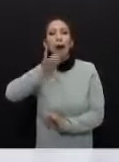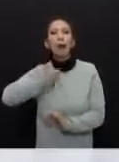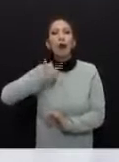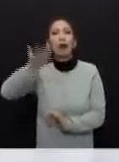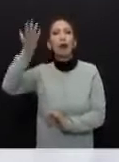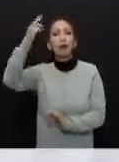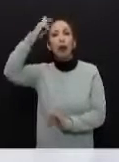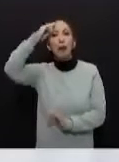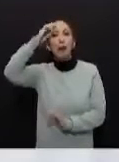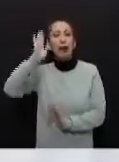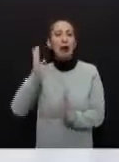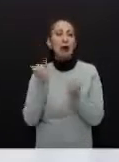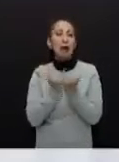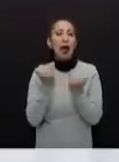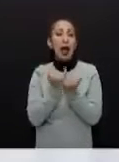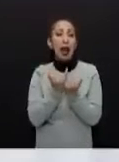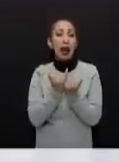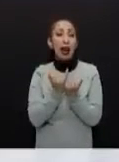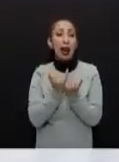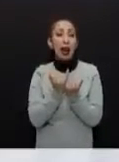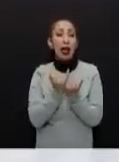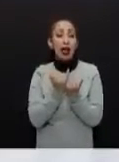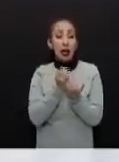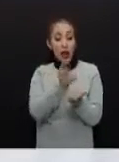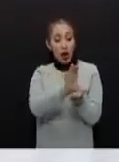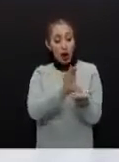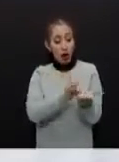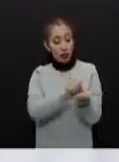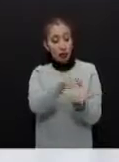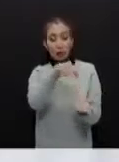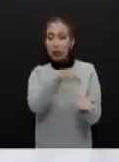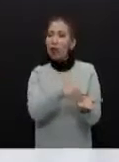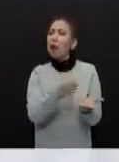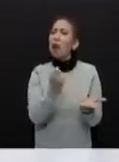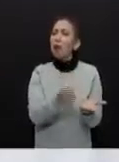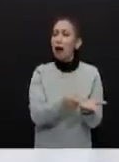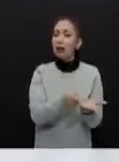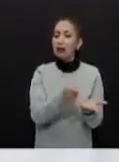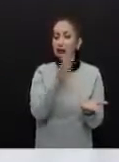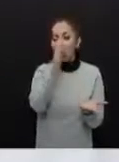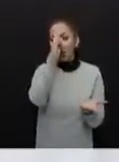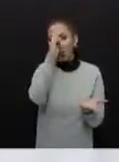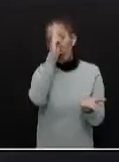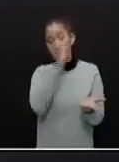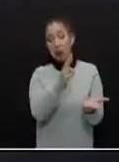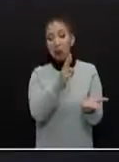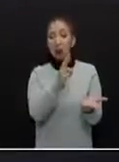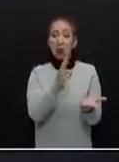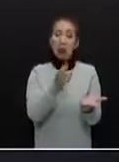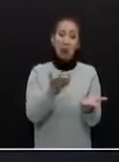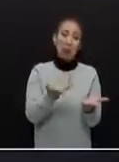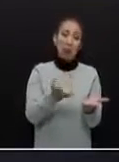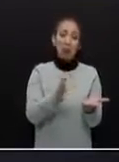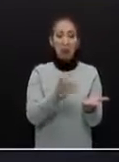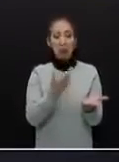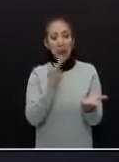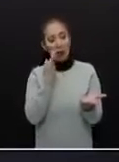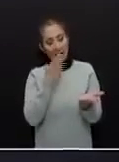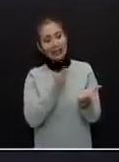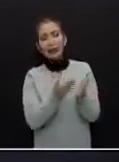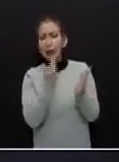porfirista de que la Constitución se respetaba en la